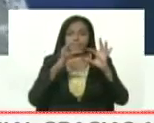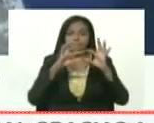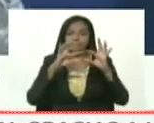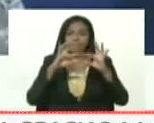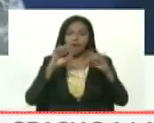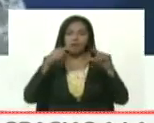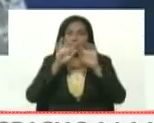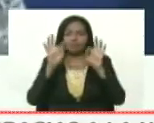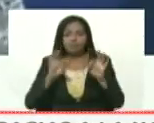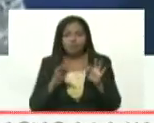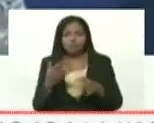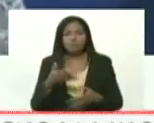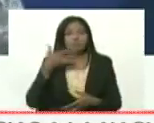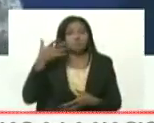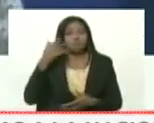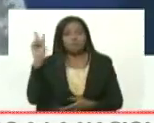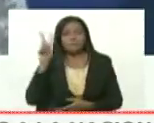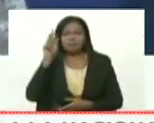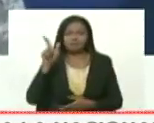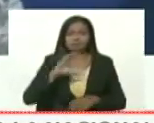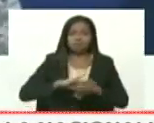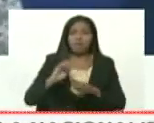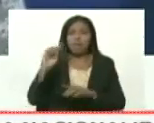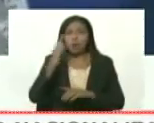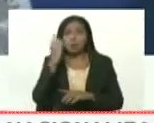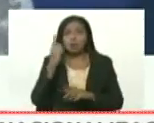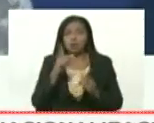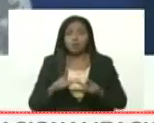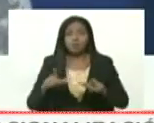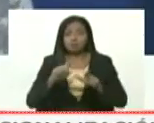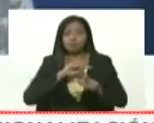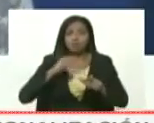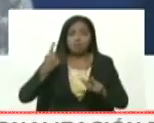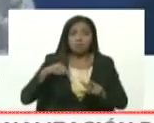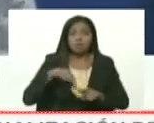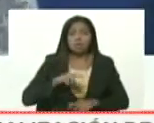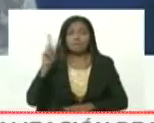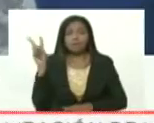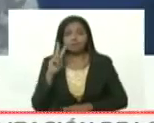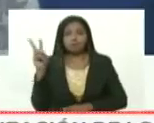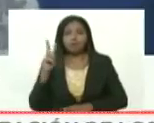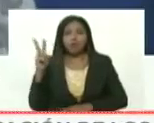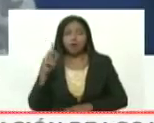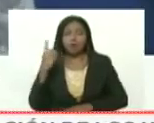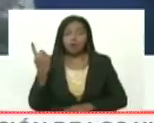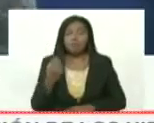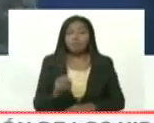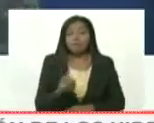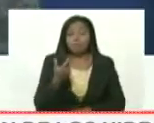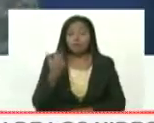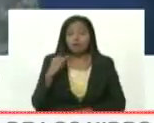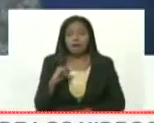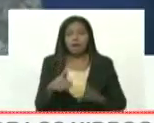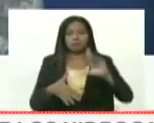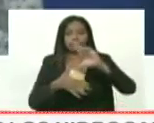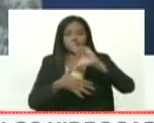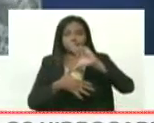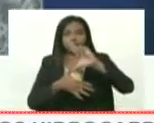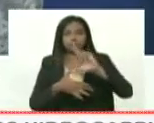Científicas. Orgullo venezolano porque es la única unidad que tenemos en Venezuela y una de las pocas que hay en